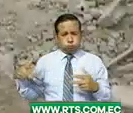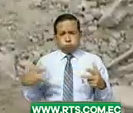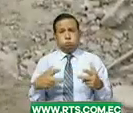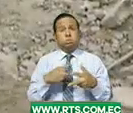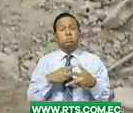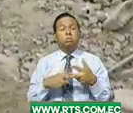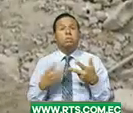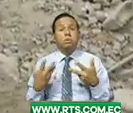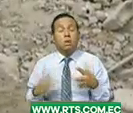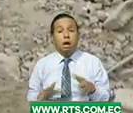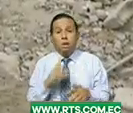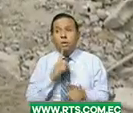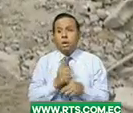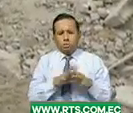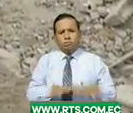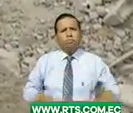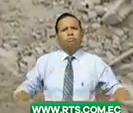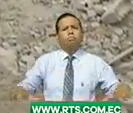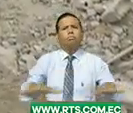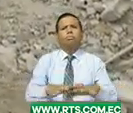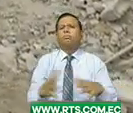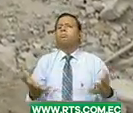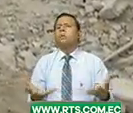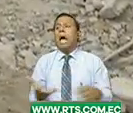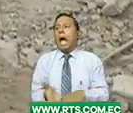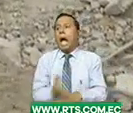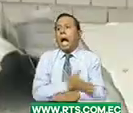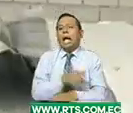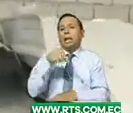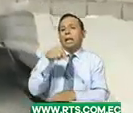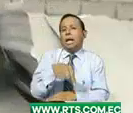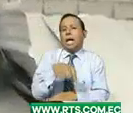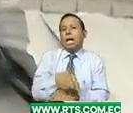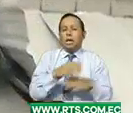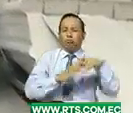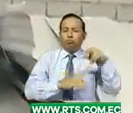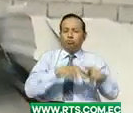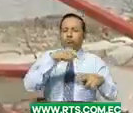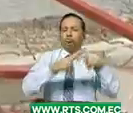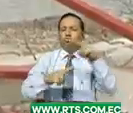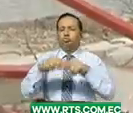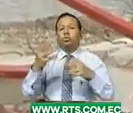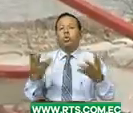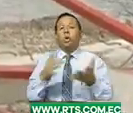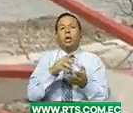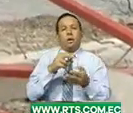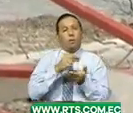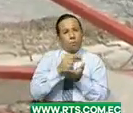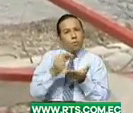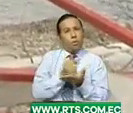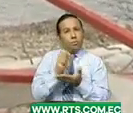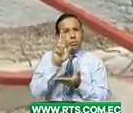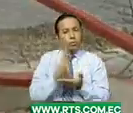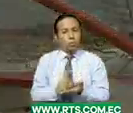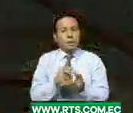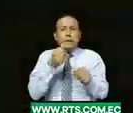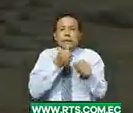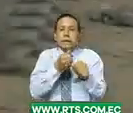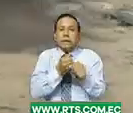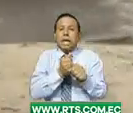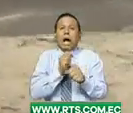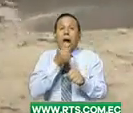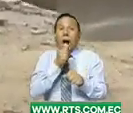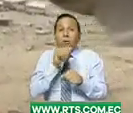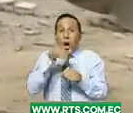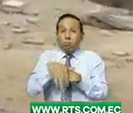Se trataba de un sector creado mediante asentamientos irregulares en el Guasmo Sur, al pie del Estero Salado.